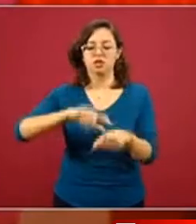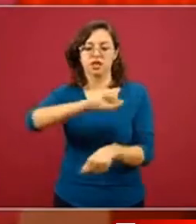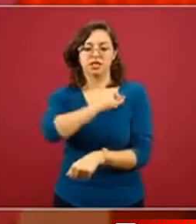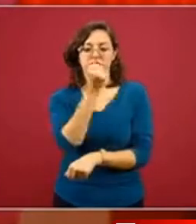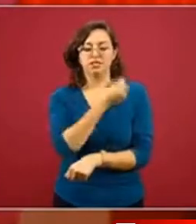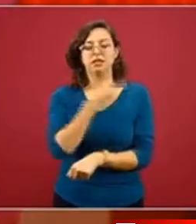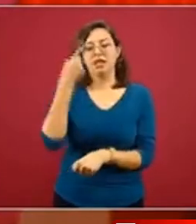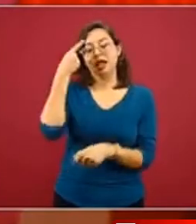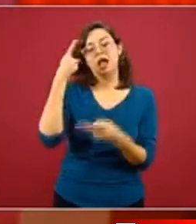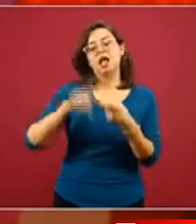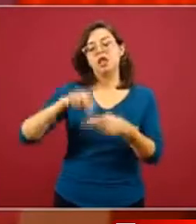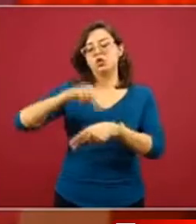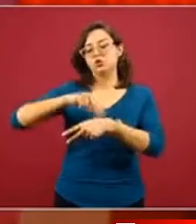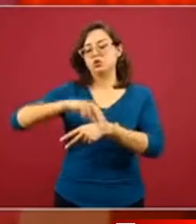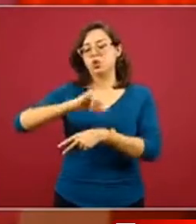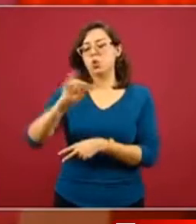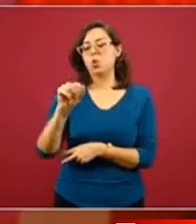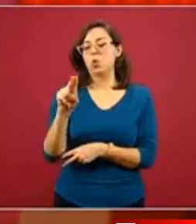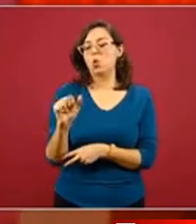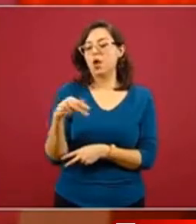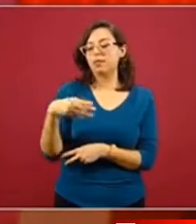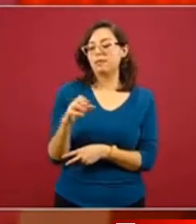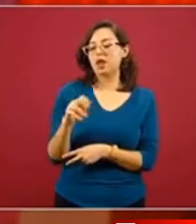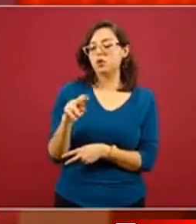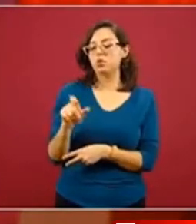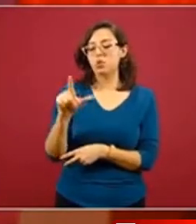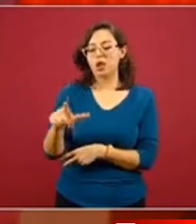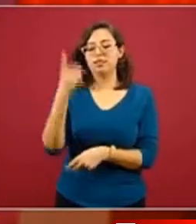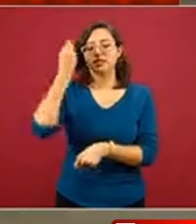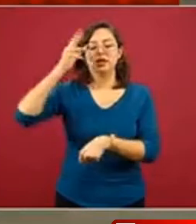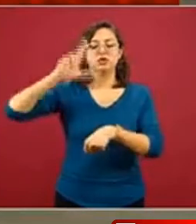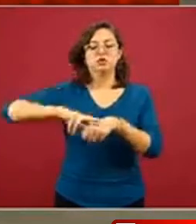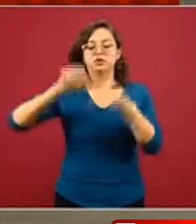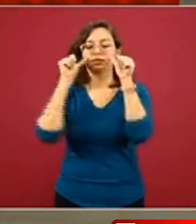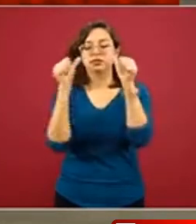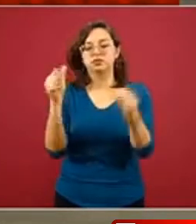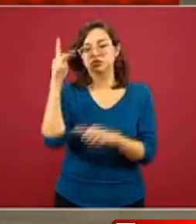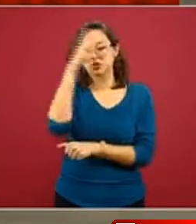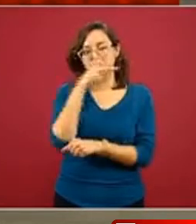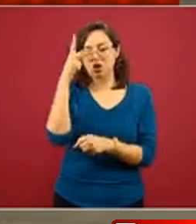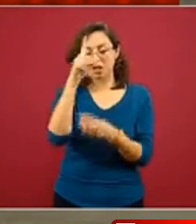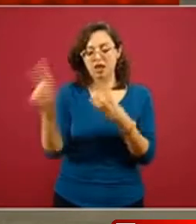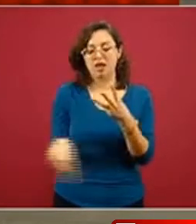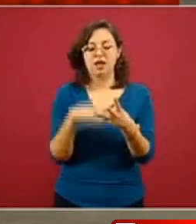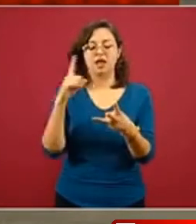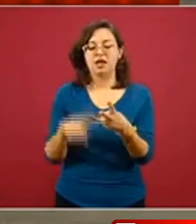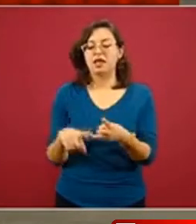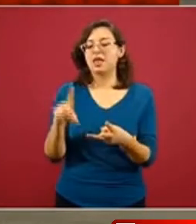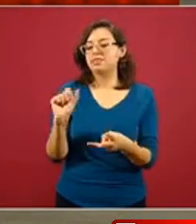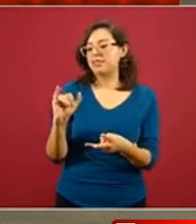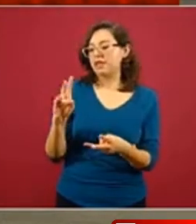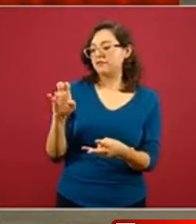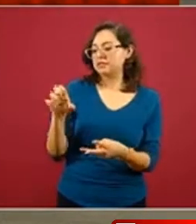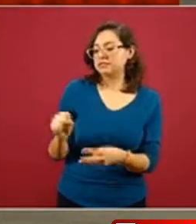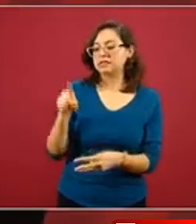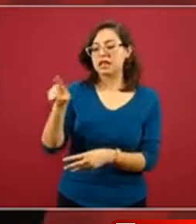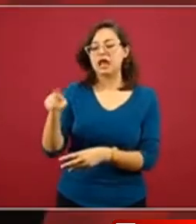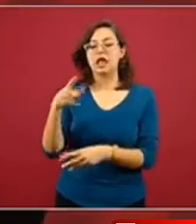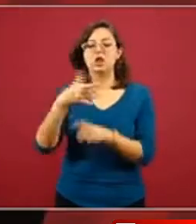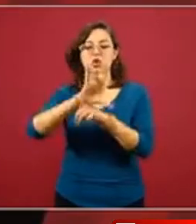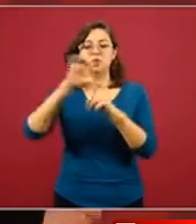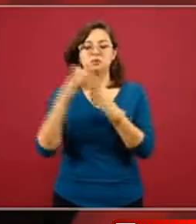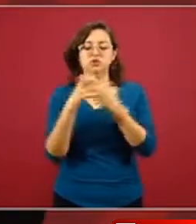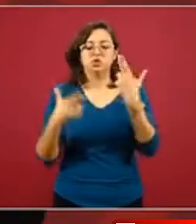Juan Manuel Quijada, director de los servicios de atención psiquiátrica, y el doctor Gadi Sabiki, quien es el titular de la Comisión Nacional contra